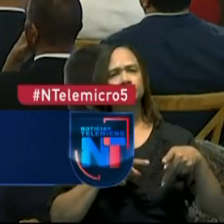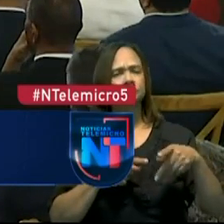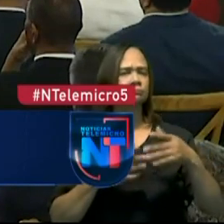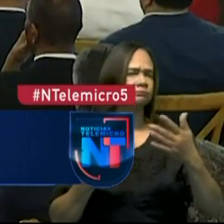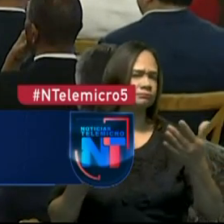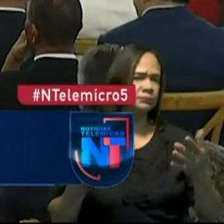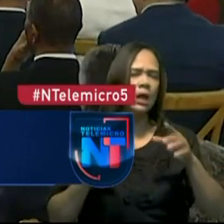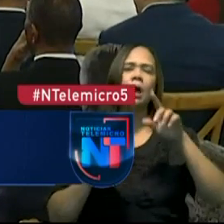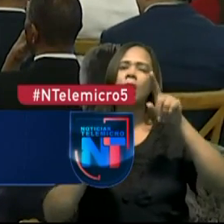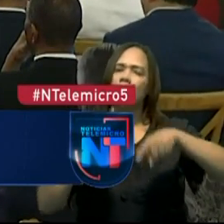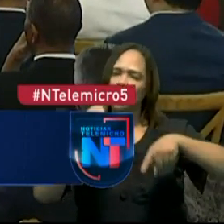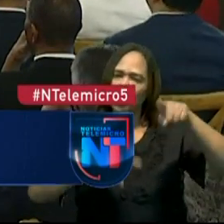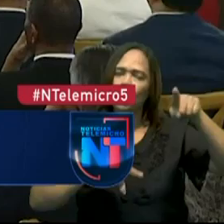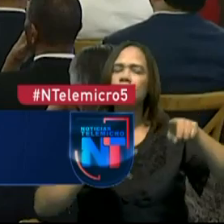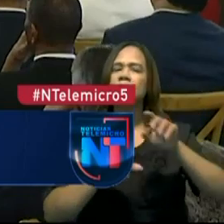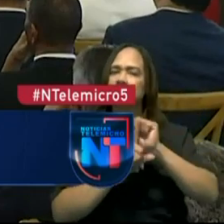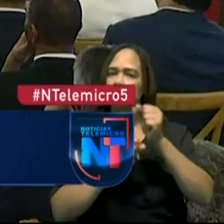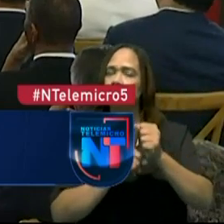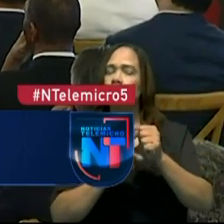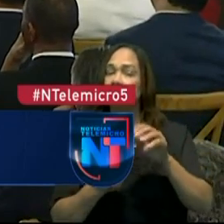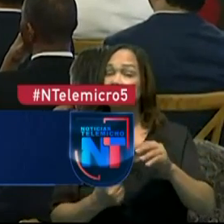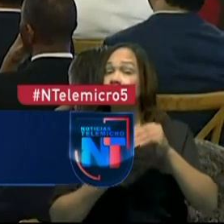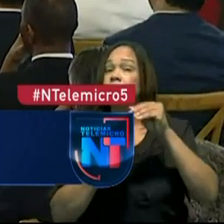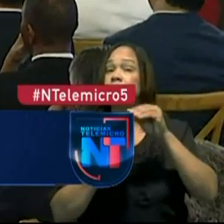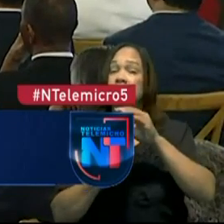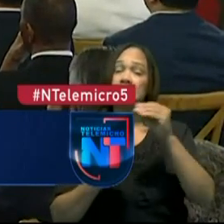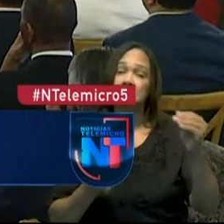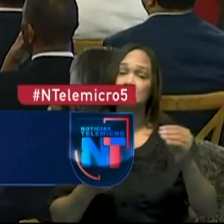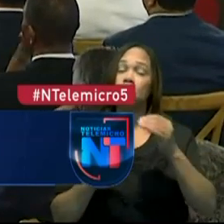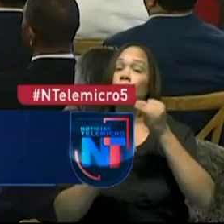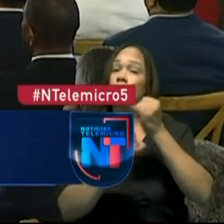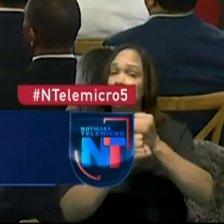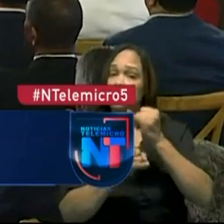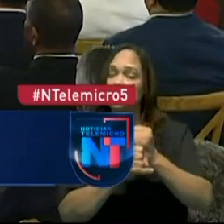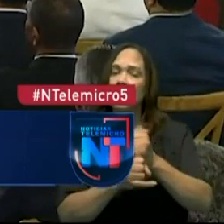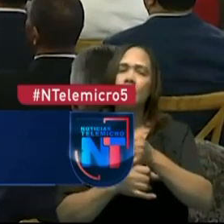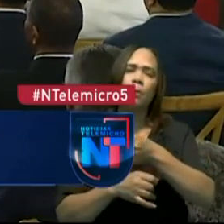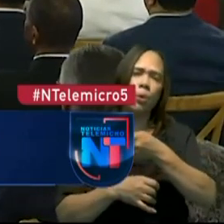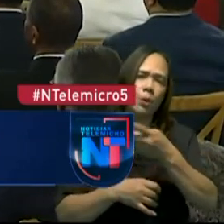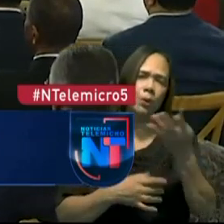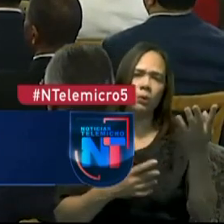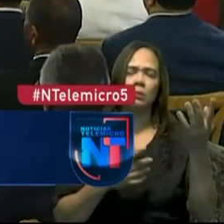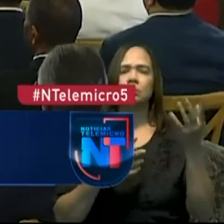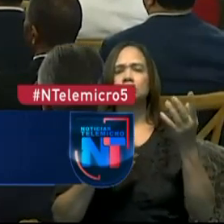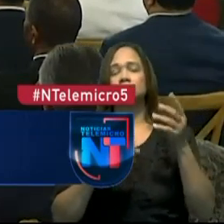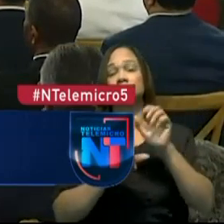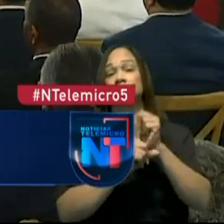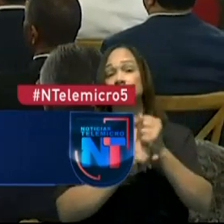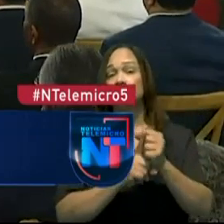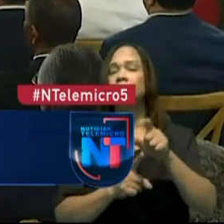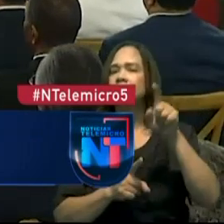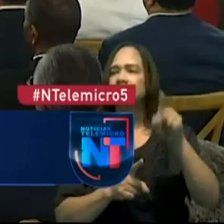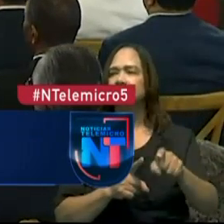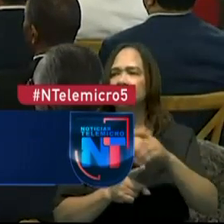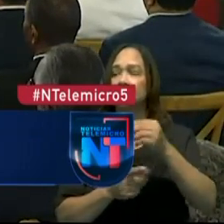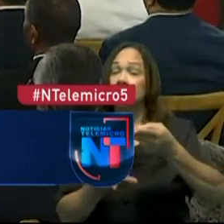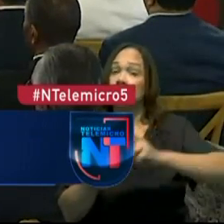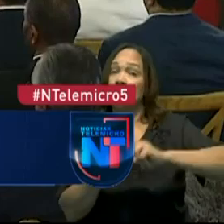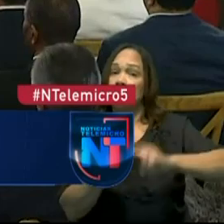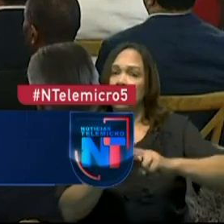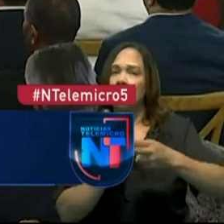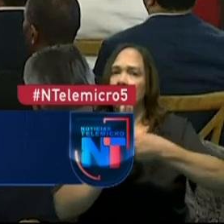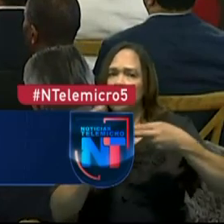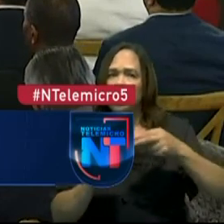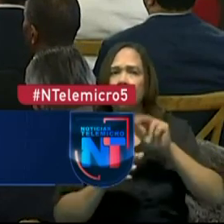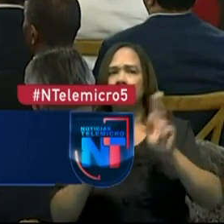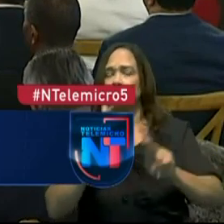pueden darse situaciones extraordinarias en donde una determinada institución por alguna eh situación requiera la contratación de